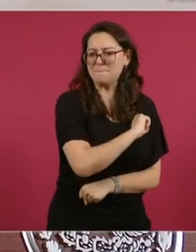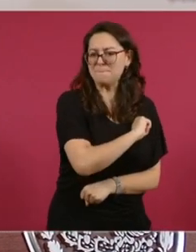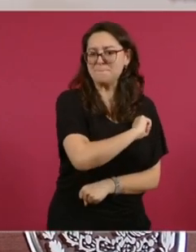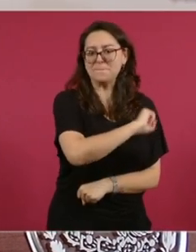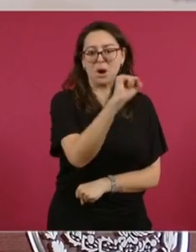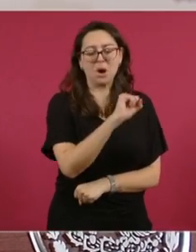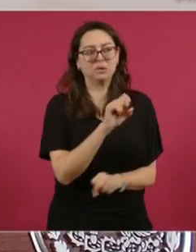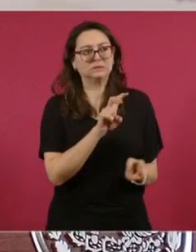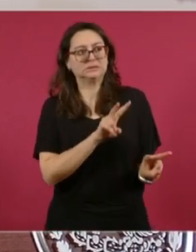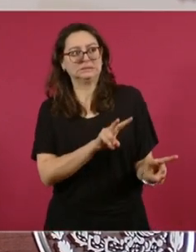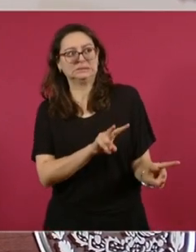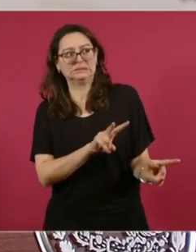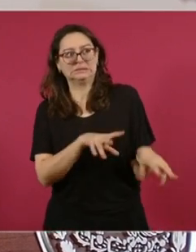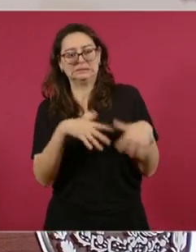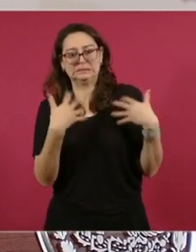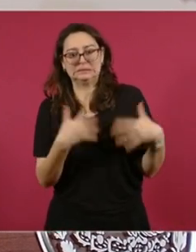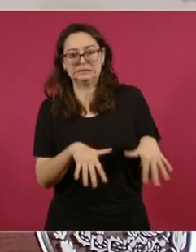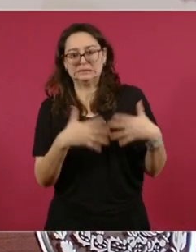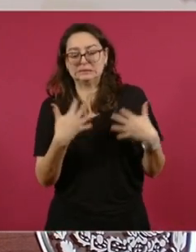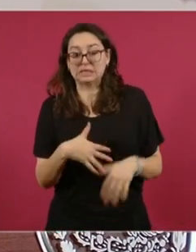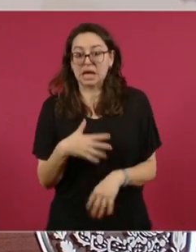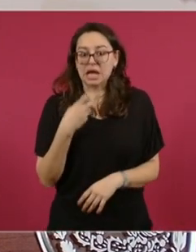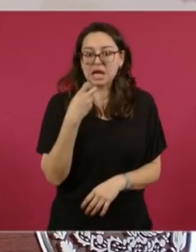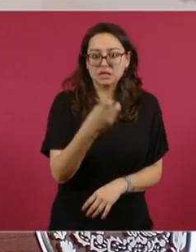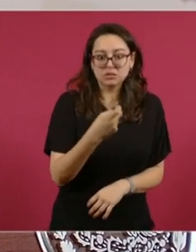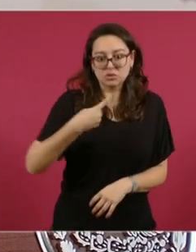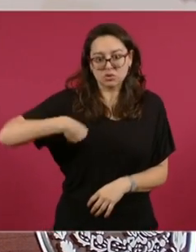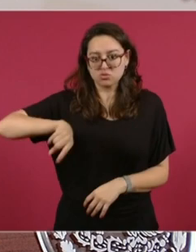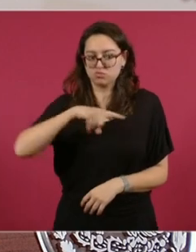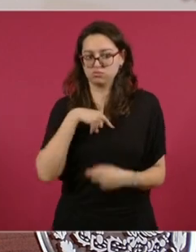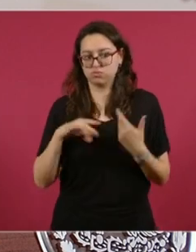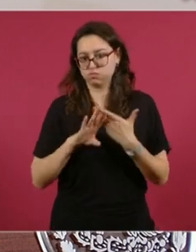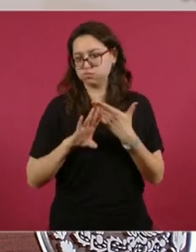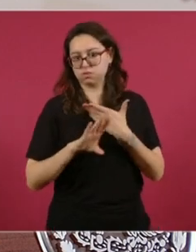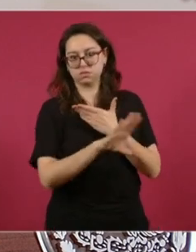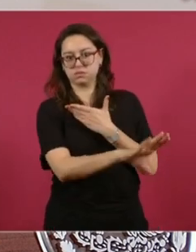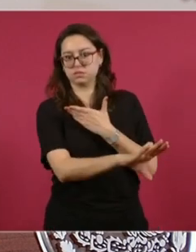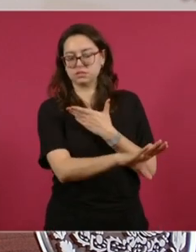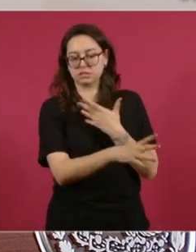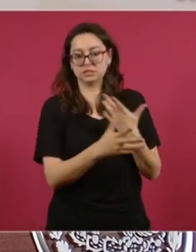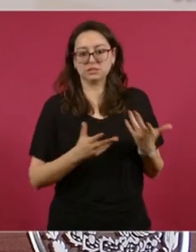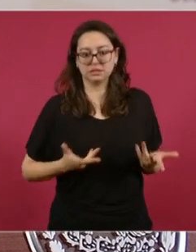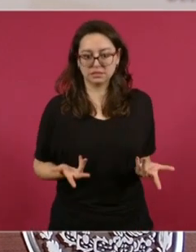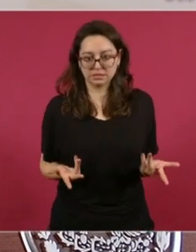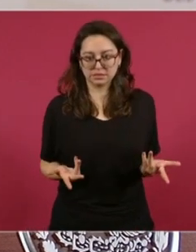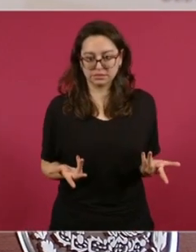a lo que decidió un buen presidente, Adolfo López Mateos,